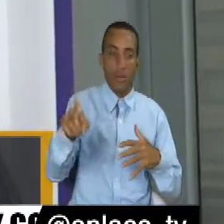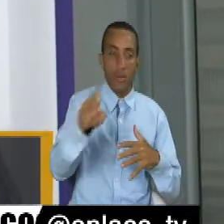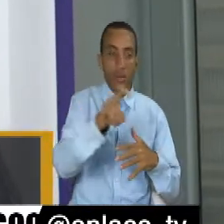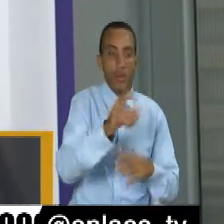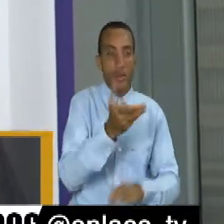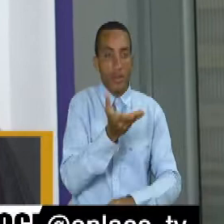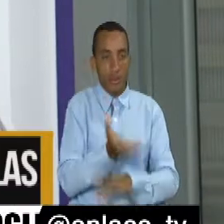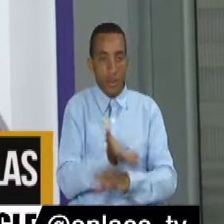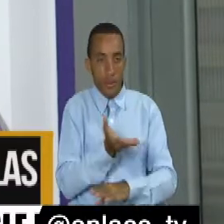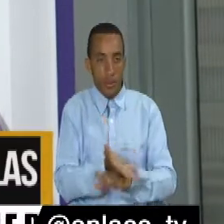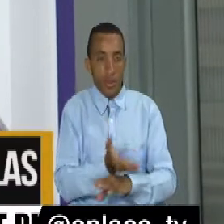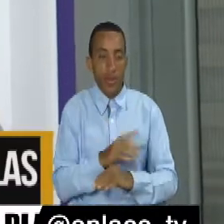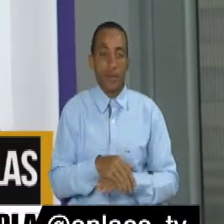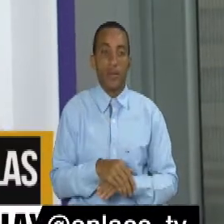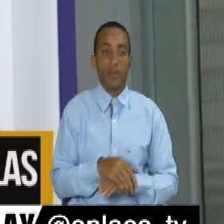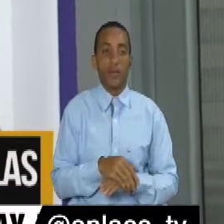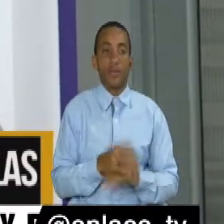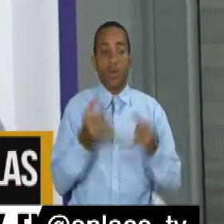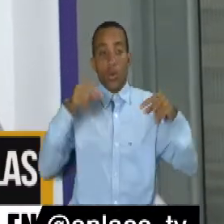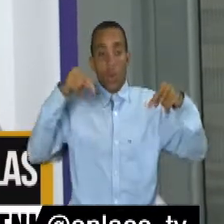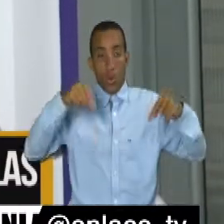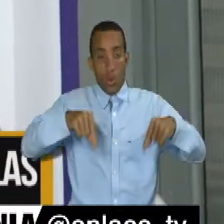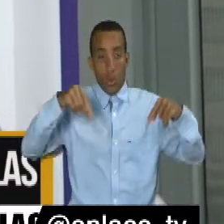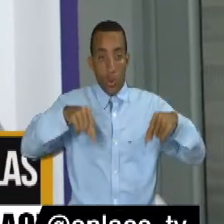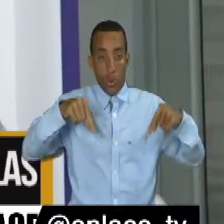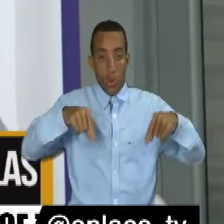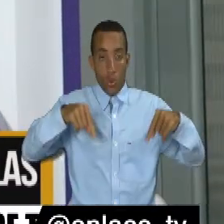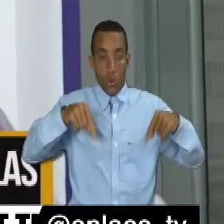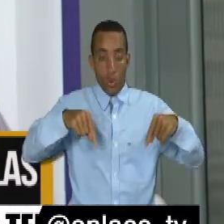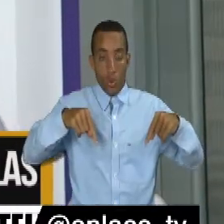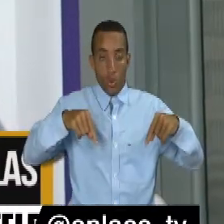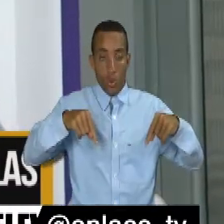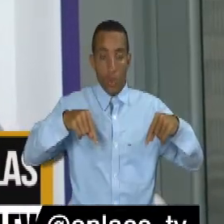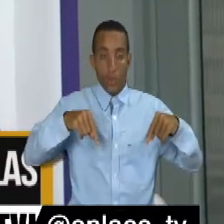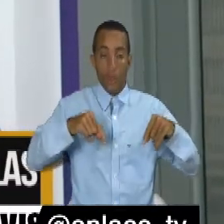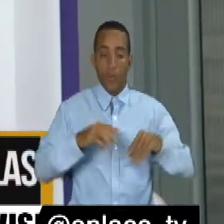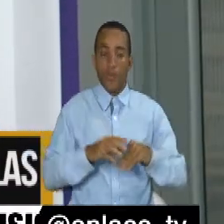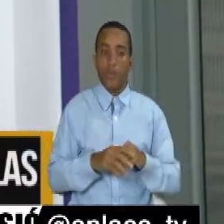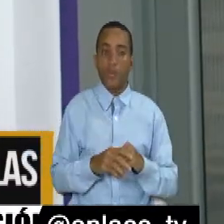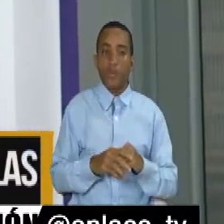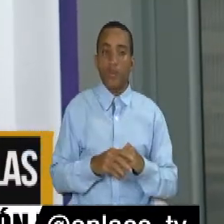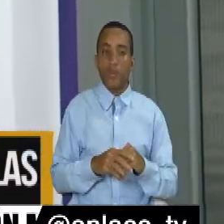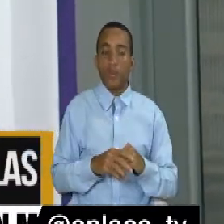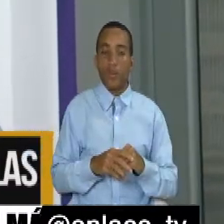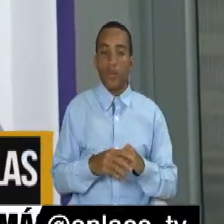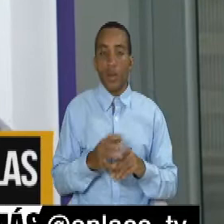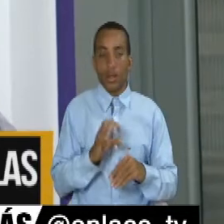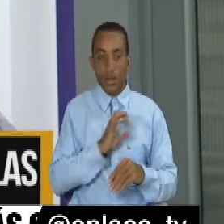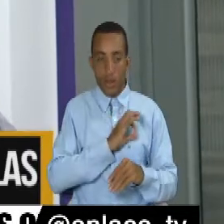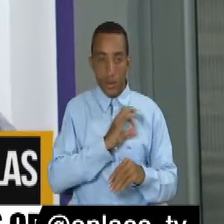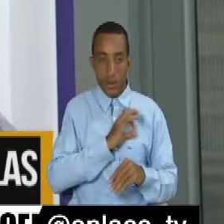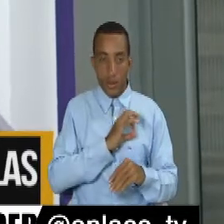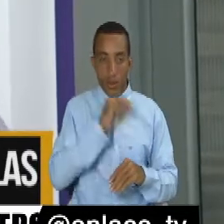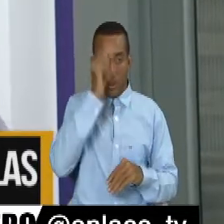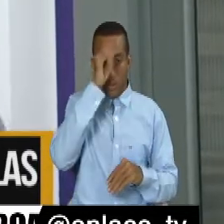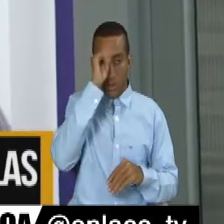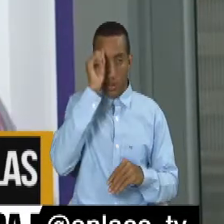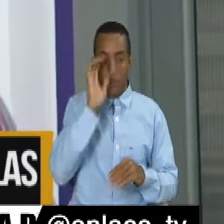Paraíso Bermejo. Hoy, en este fin de semana, está la Escuela Arte Las